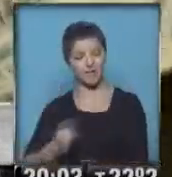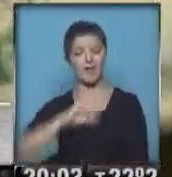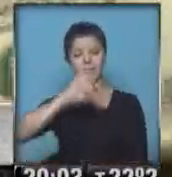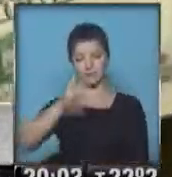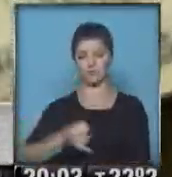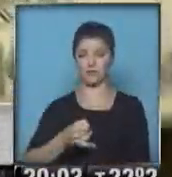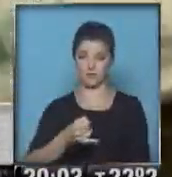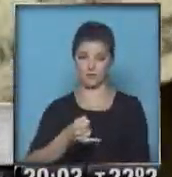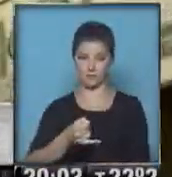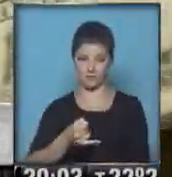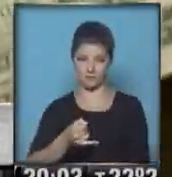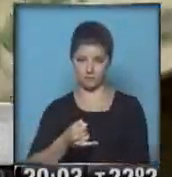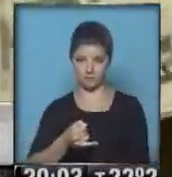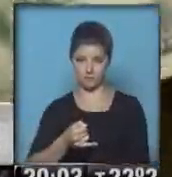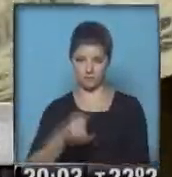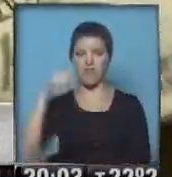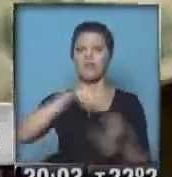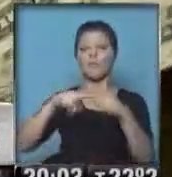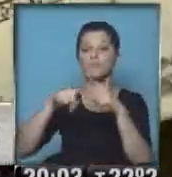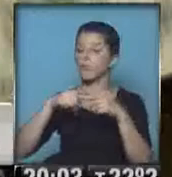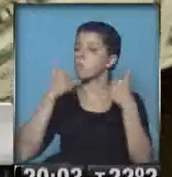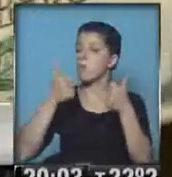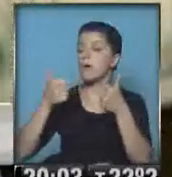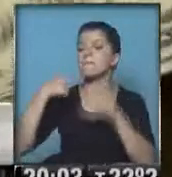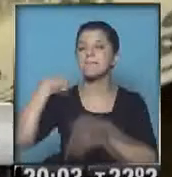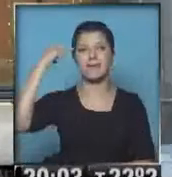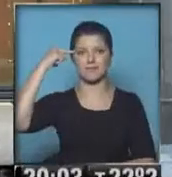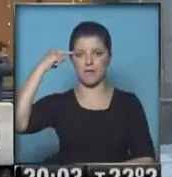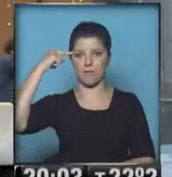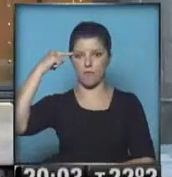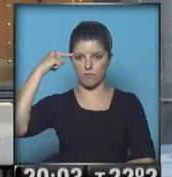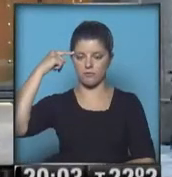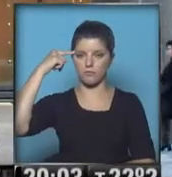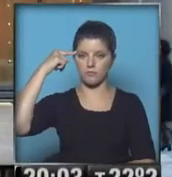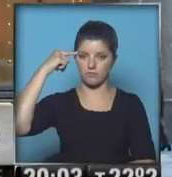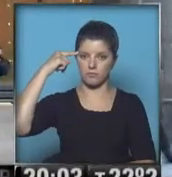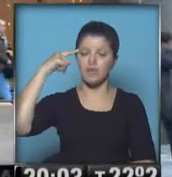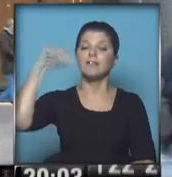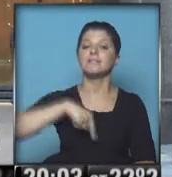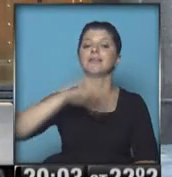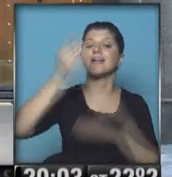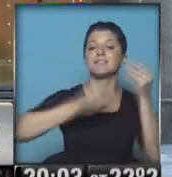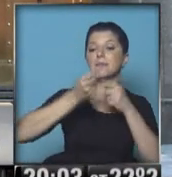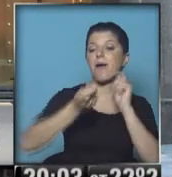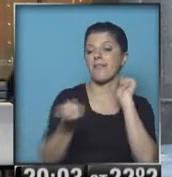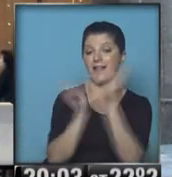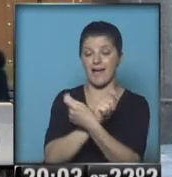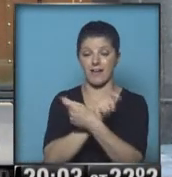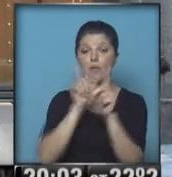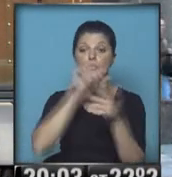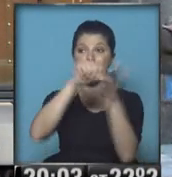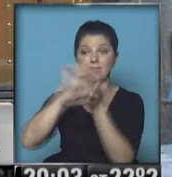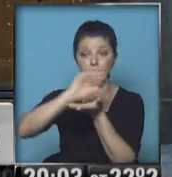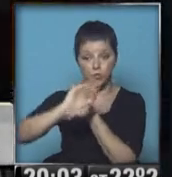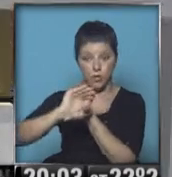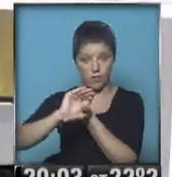aceptando la discusión como válida ante la posibilidad de la destrucción del sistema de canje de países endeudados.